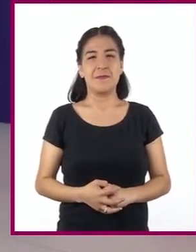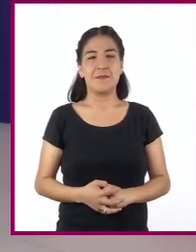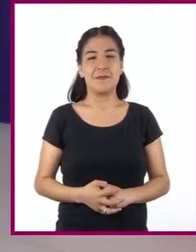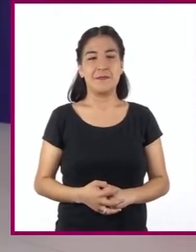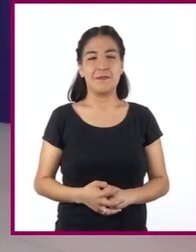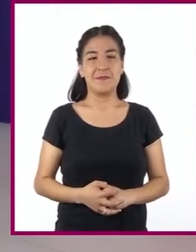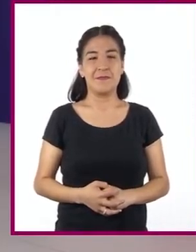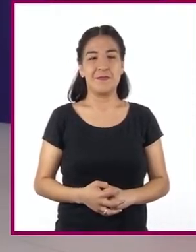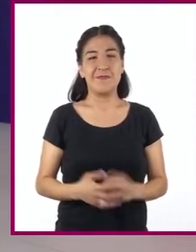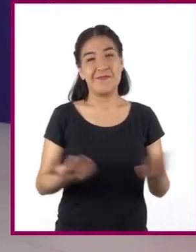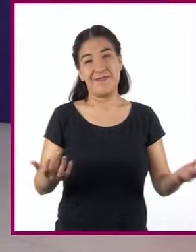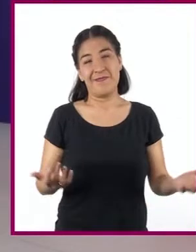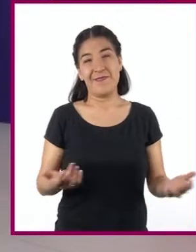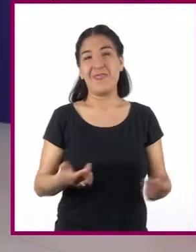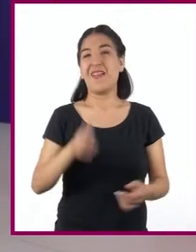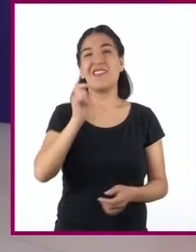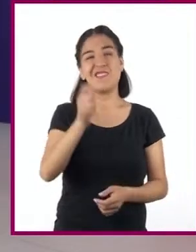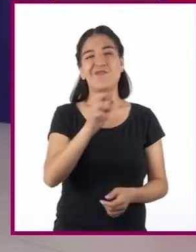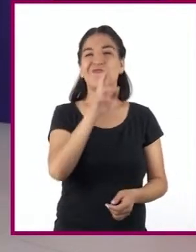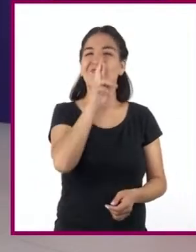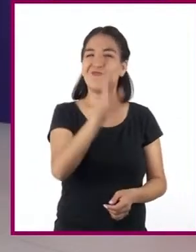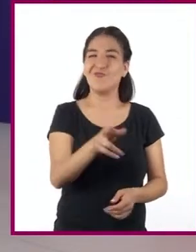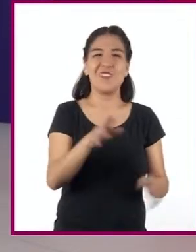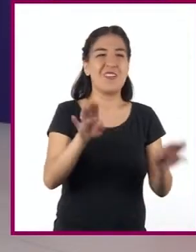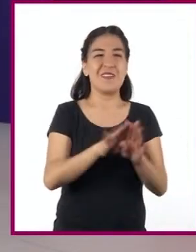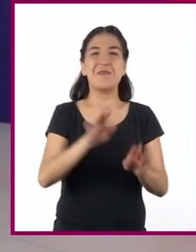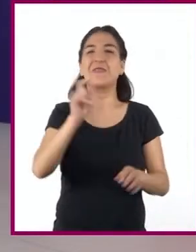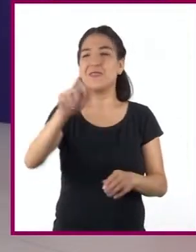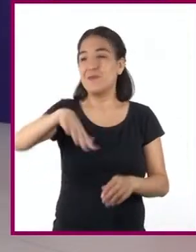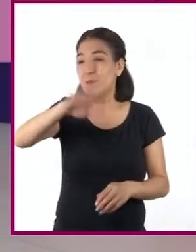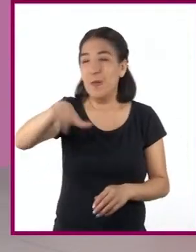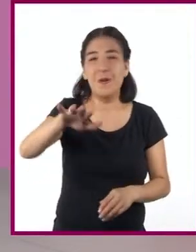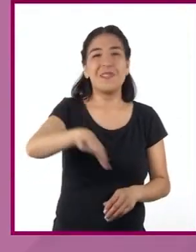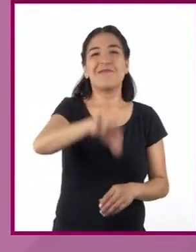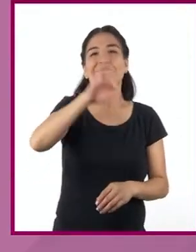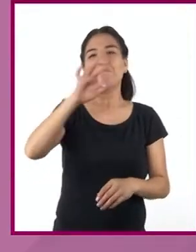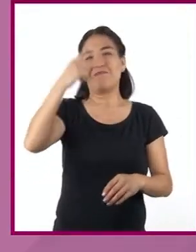Y al que no le resulta nada fácil encontrar pareja.